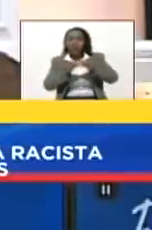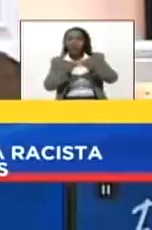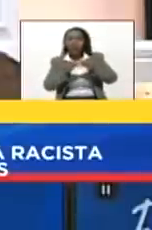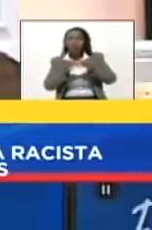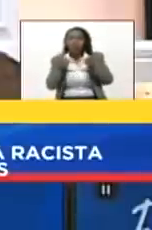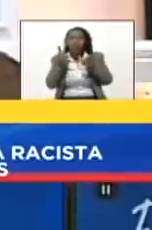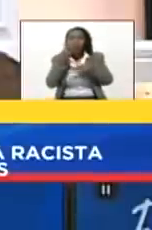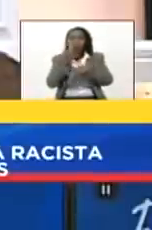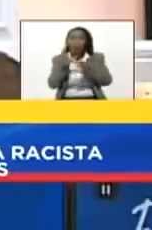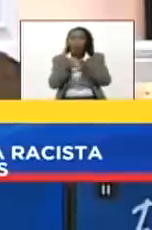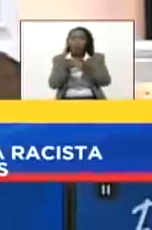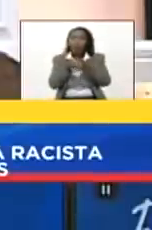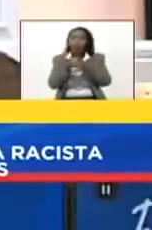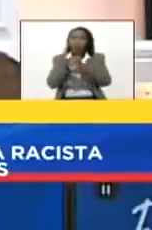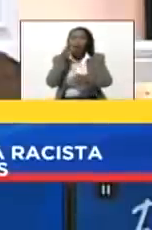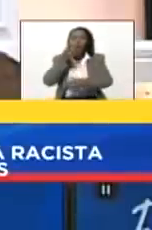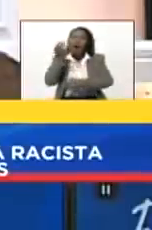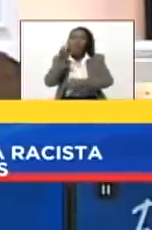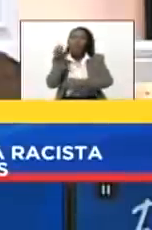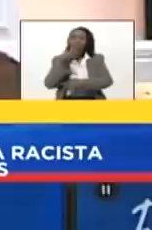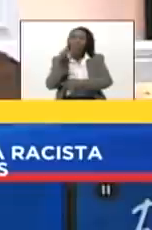una comisión de la verdad